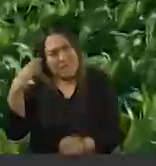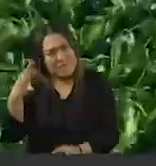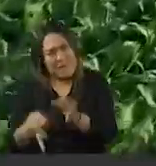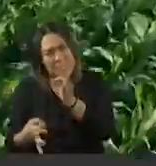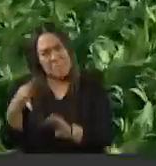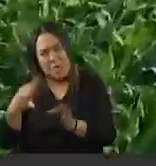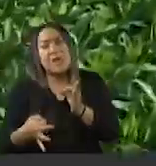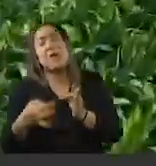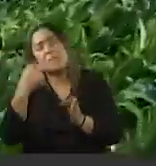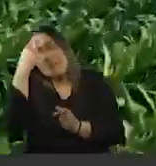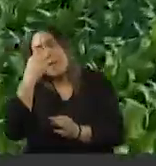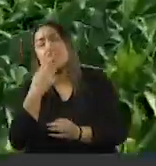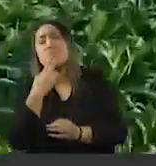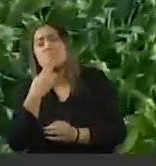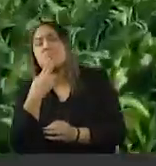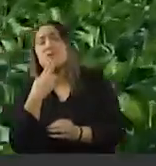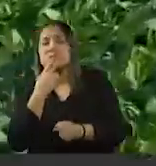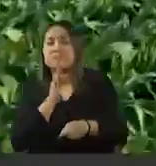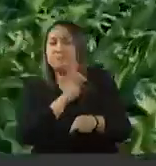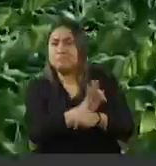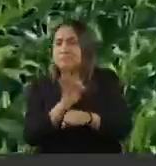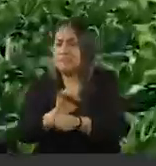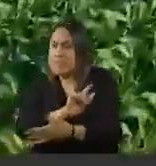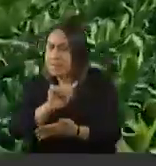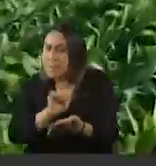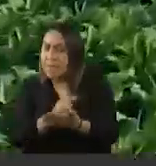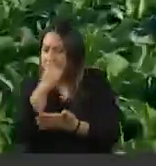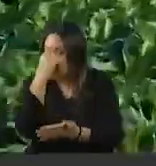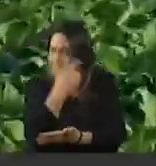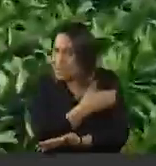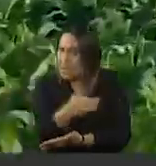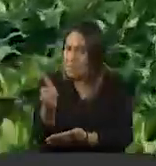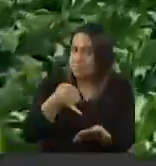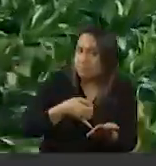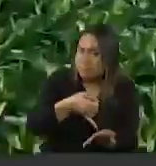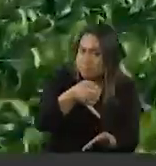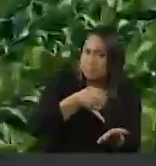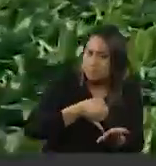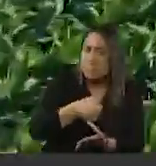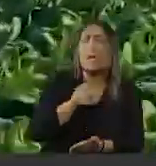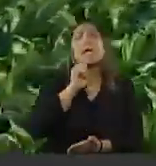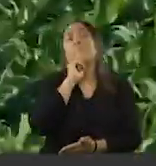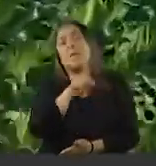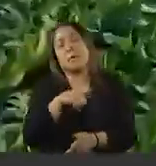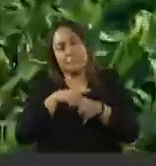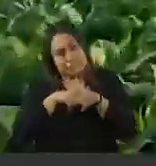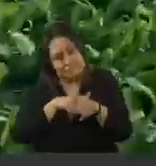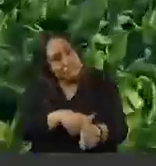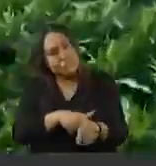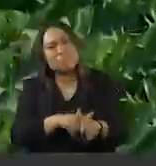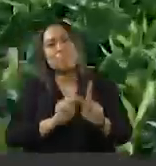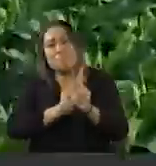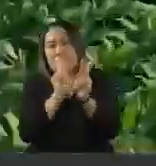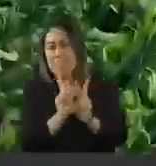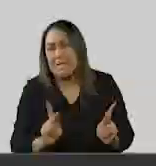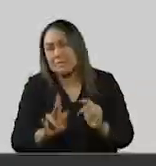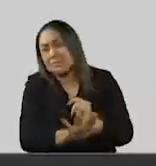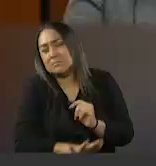halla el generar seguridad jurídica al campo mexicano y también contribuir al mantenimiento de la paz